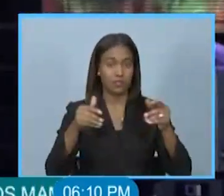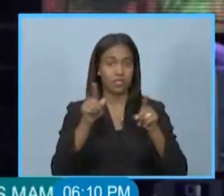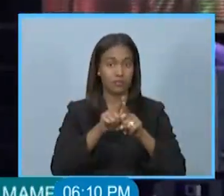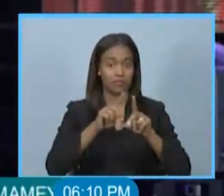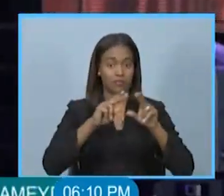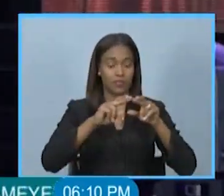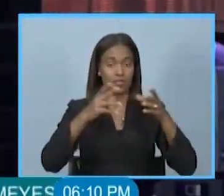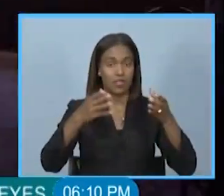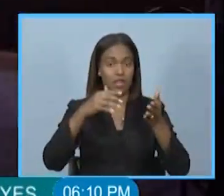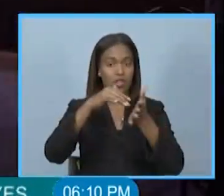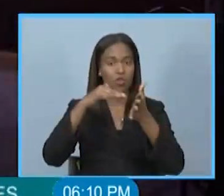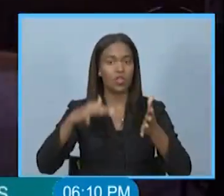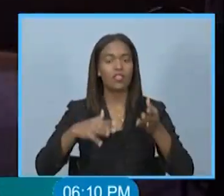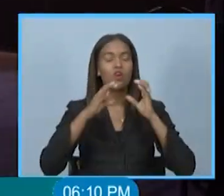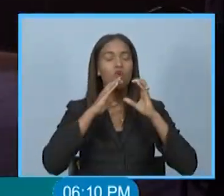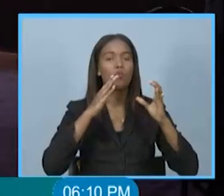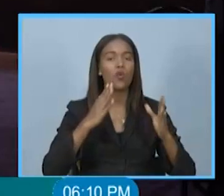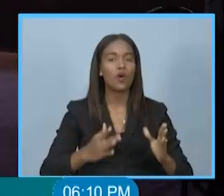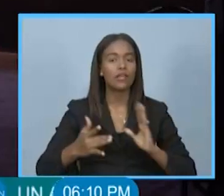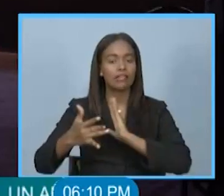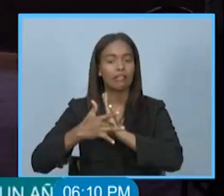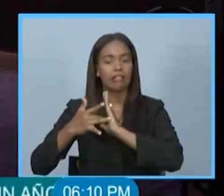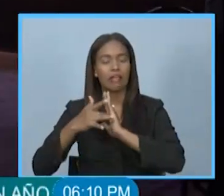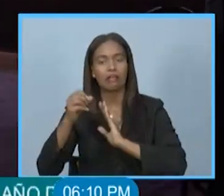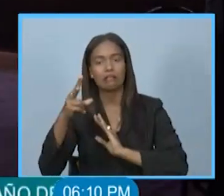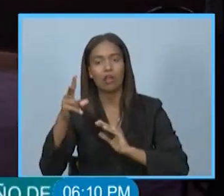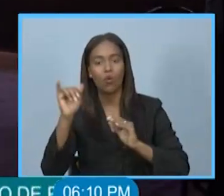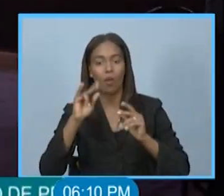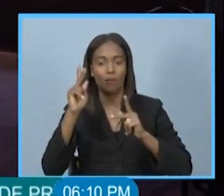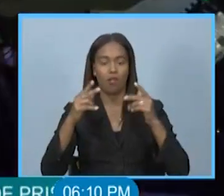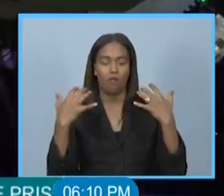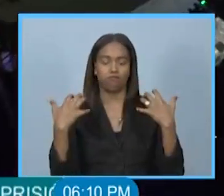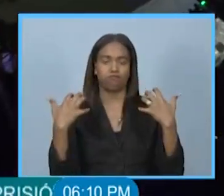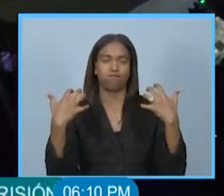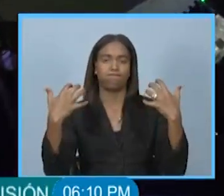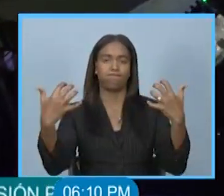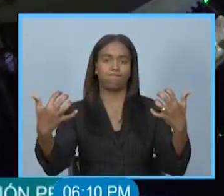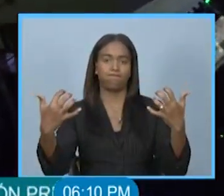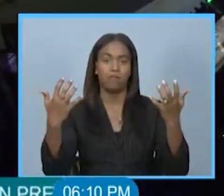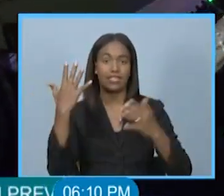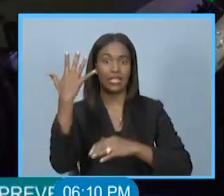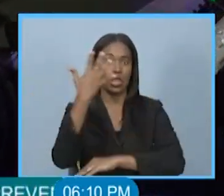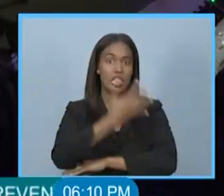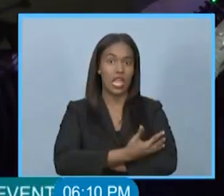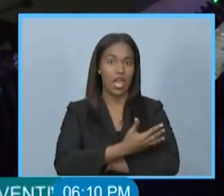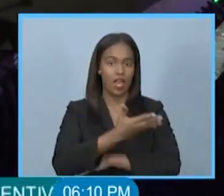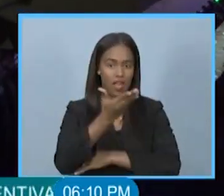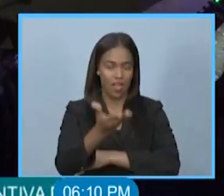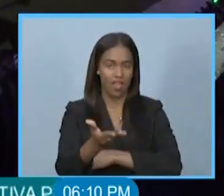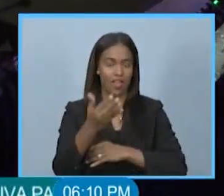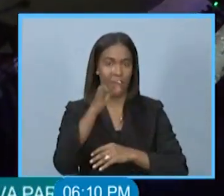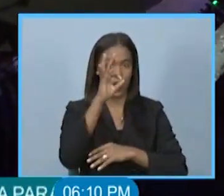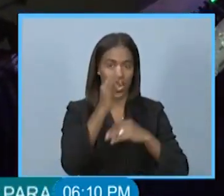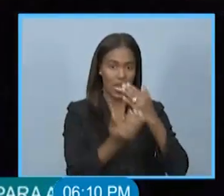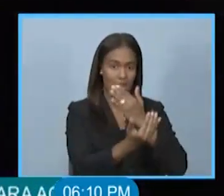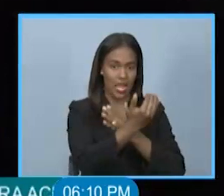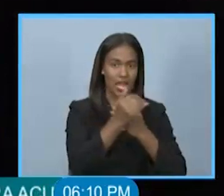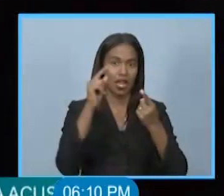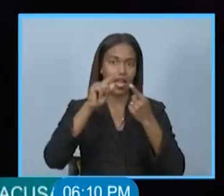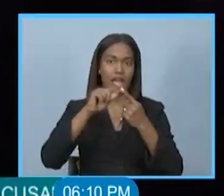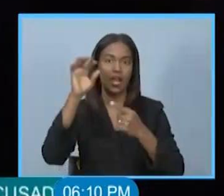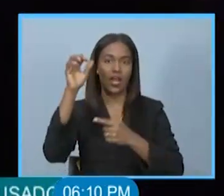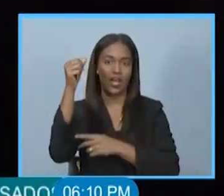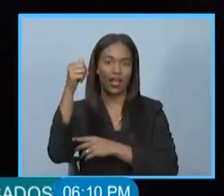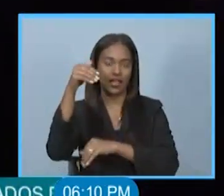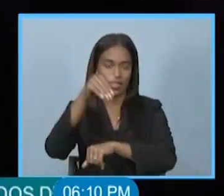encuentros con estudiantes de comunicación técnicos de la televisión y público en general durante cinco días y actividades desde las 9 de la mañana hasta